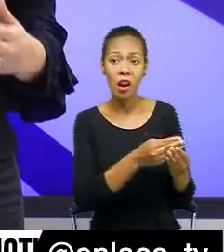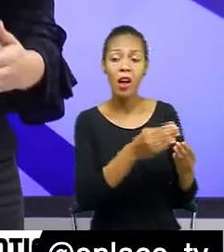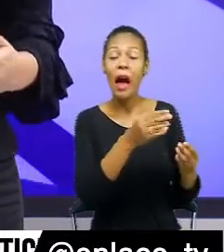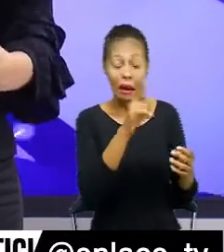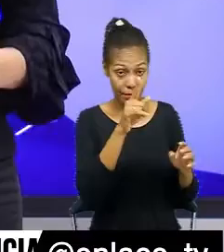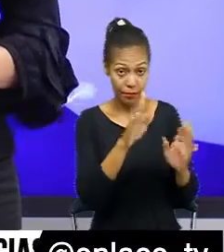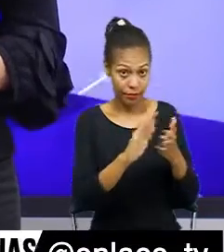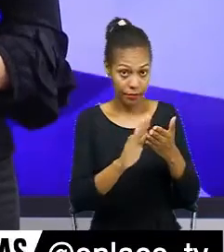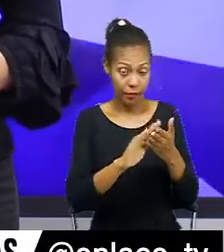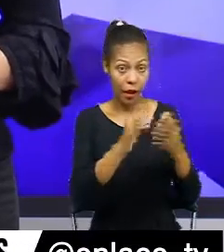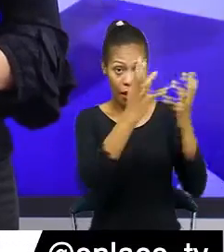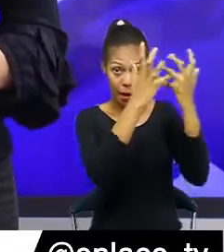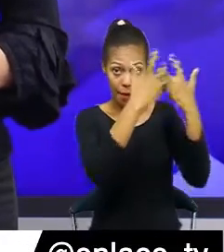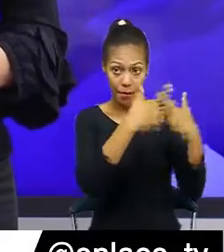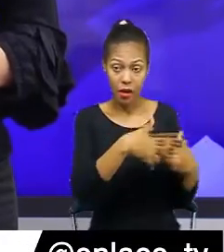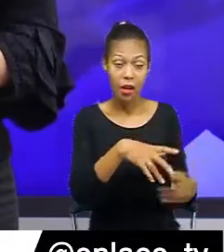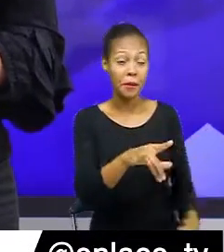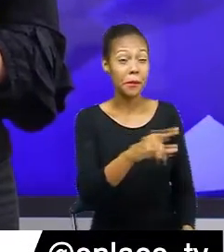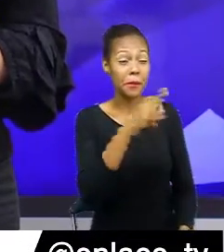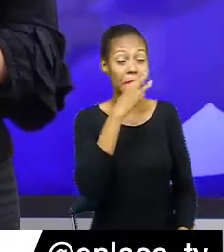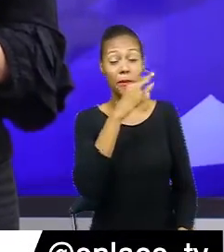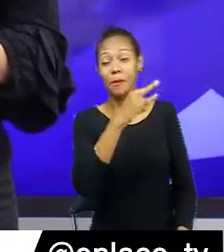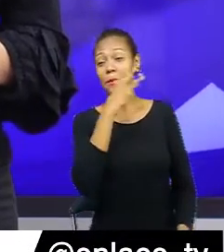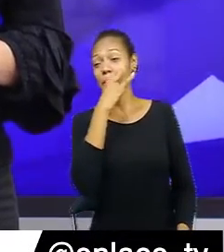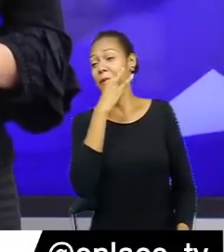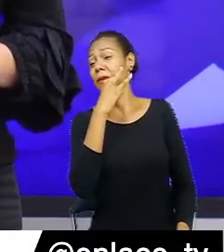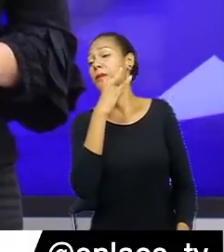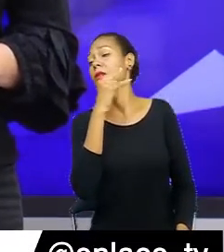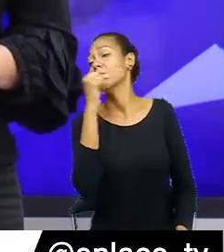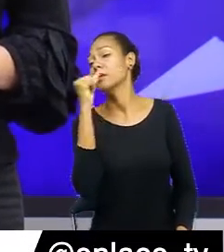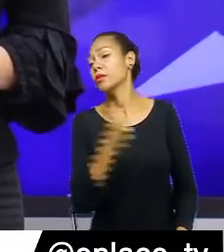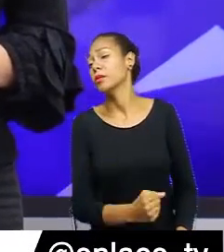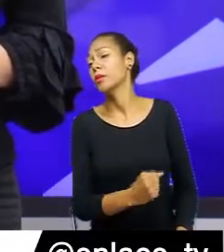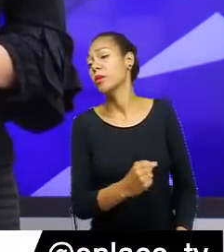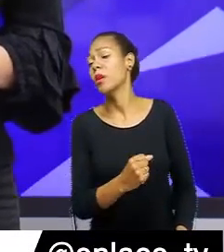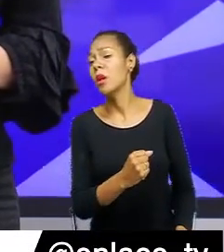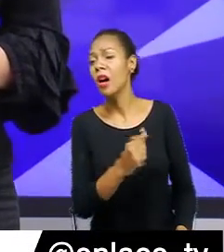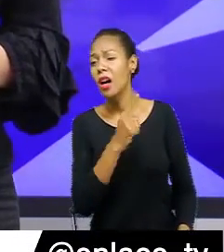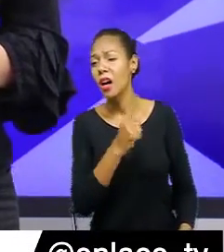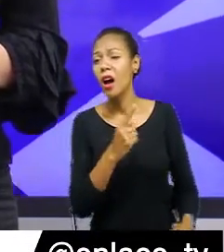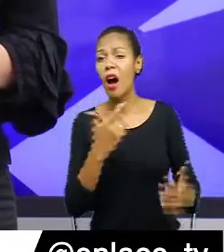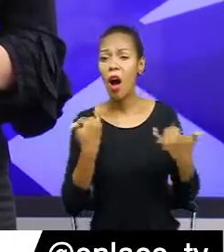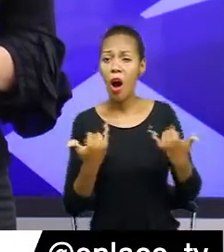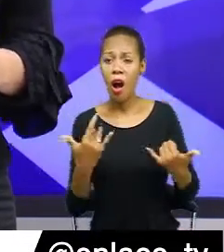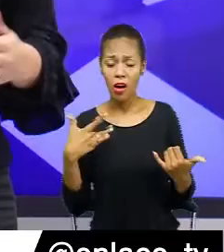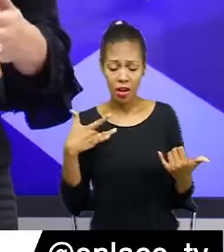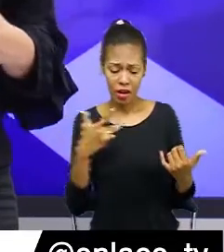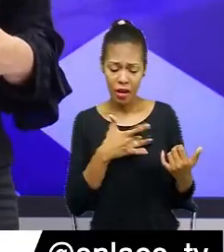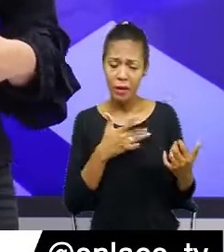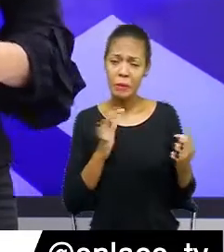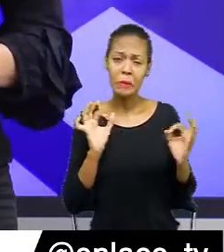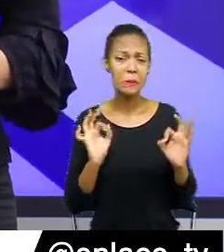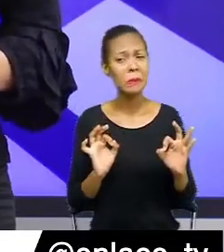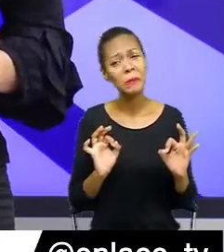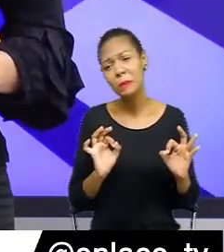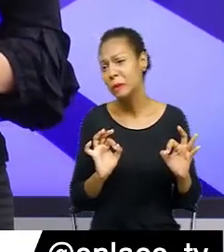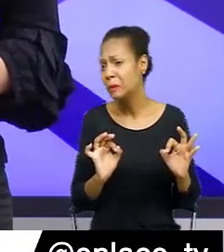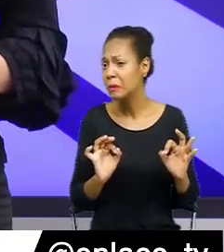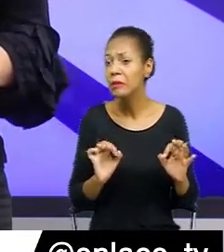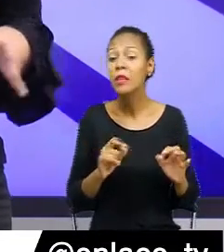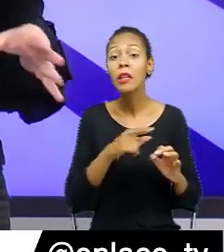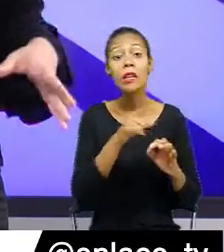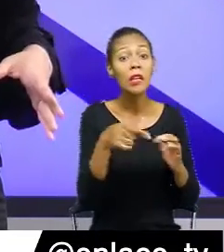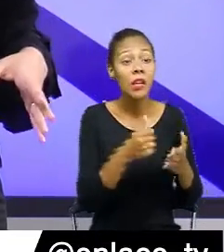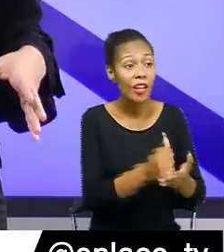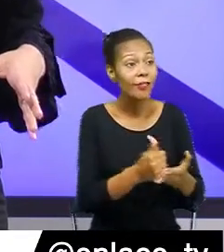su salud. Asegura de igual forma esta mujer que no recibe las ayudas correspondientes para la afectación en su